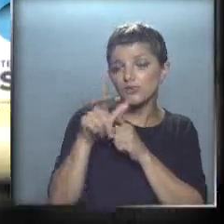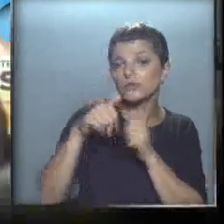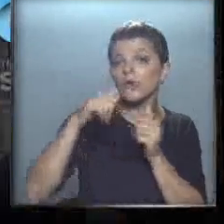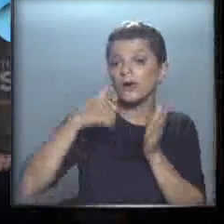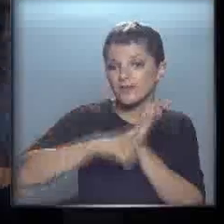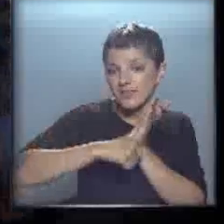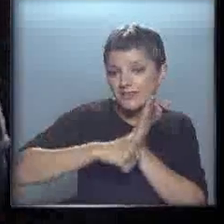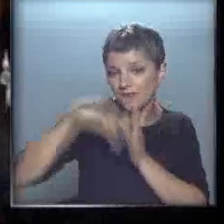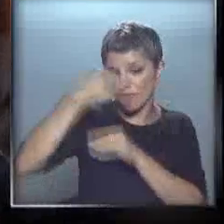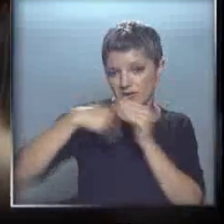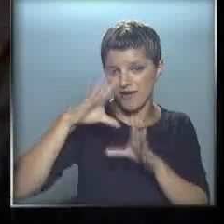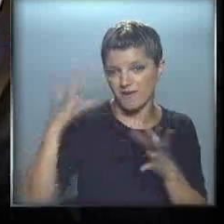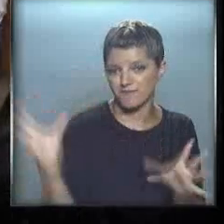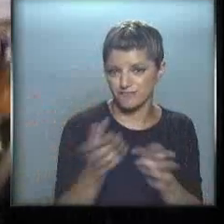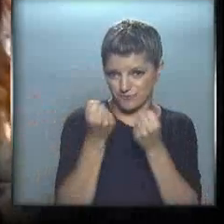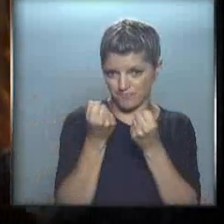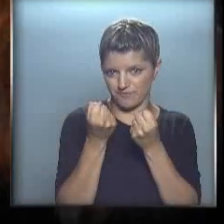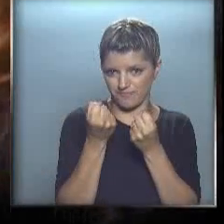¿no?